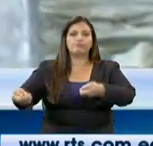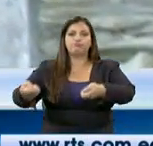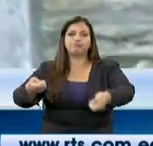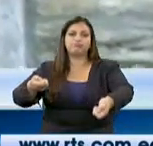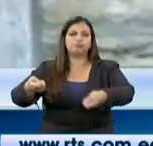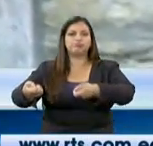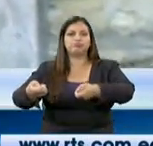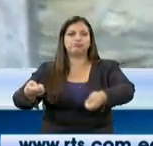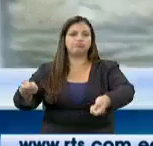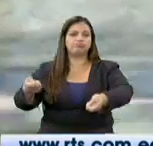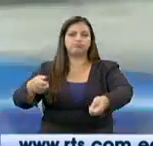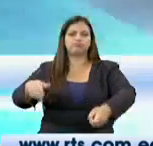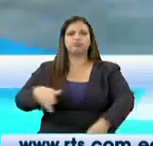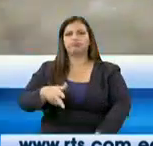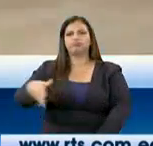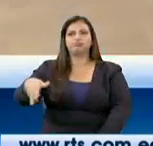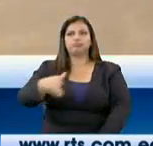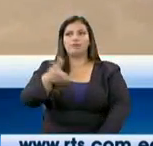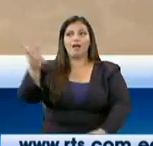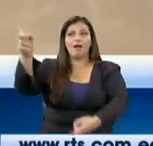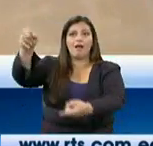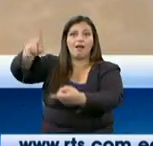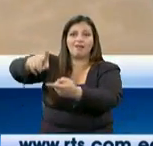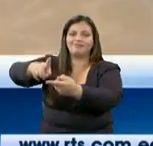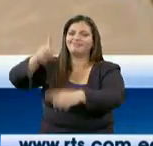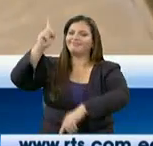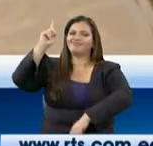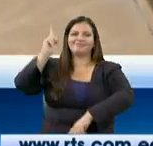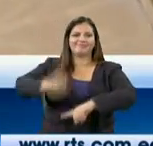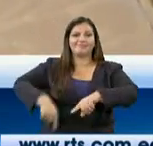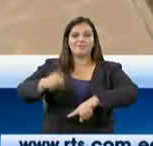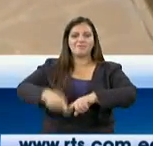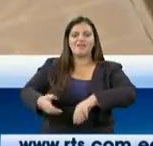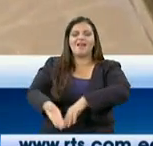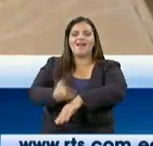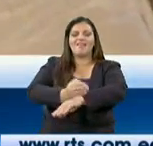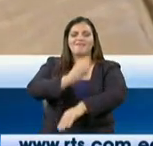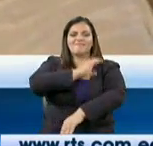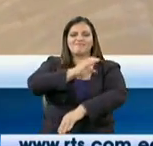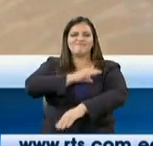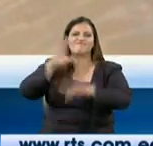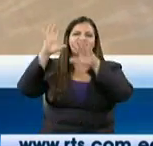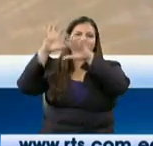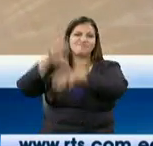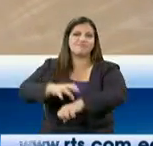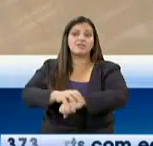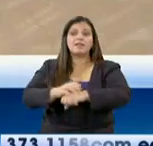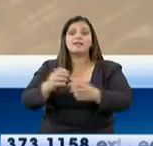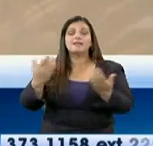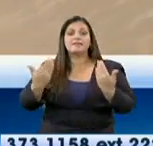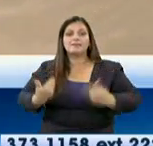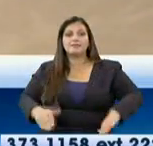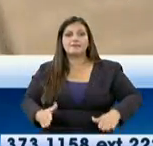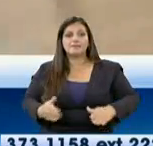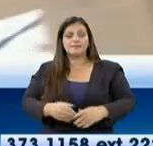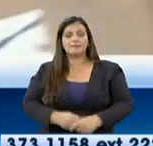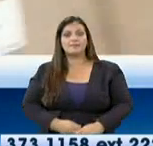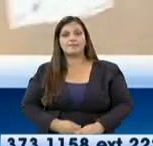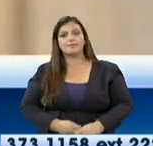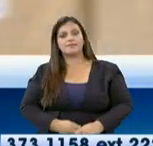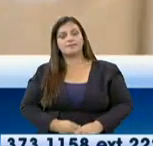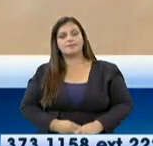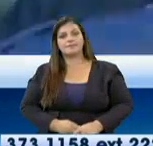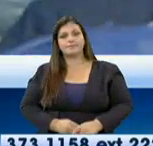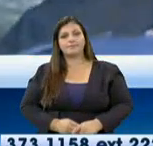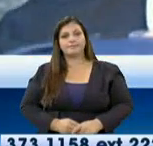legal a la persona quien iba a realizar la exportación. Evitamos de que una persona quien hacía una exportación de buena fe pueda tener problemas legales